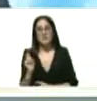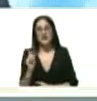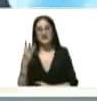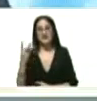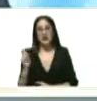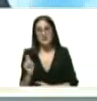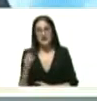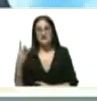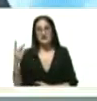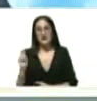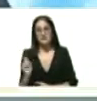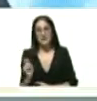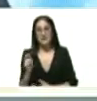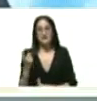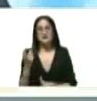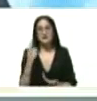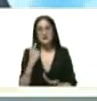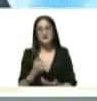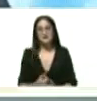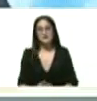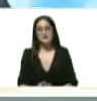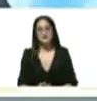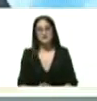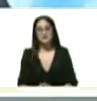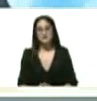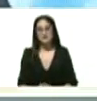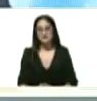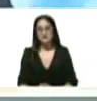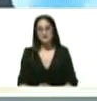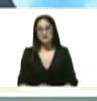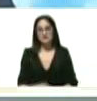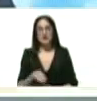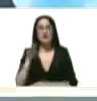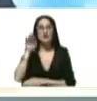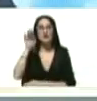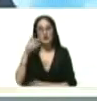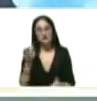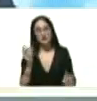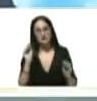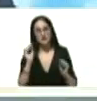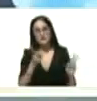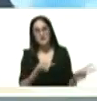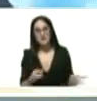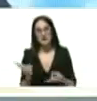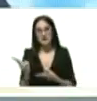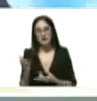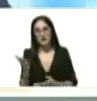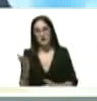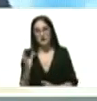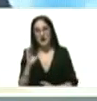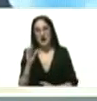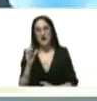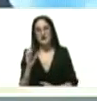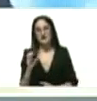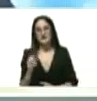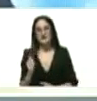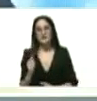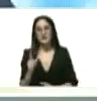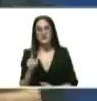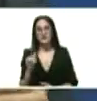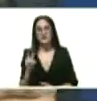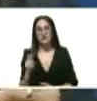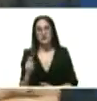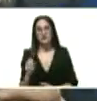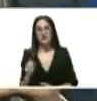año y las perspectivas auspiciosas hacia el futuro. Bienvenido, doctor Calixto Ortega. Muchas